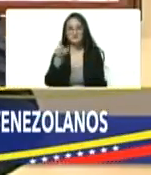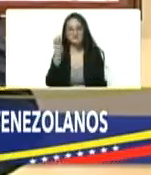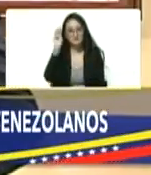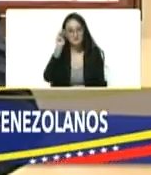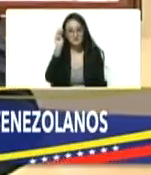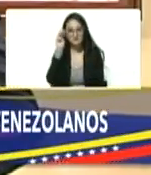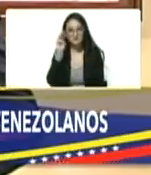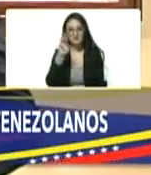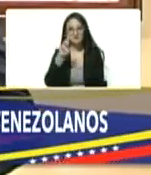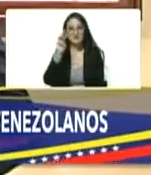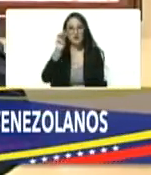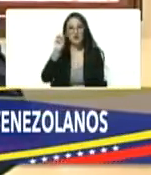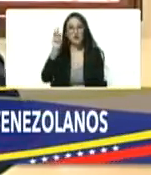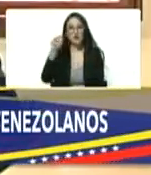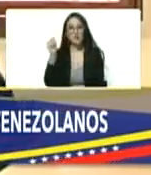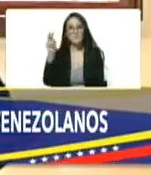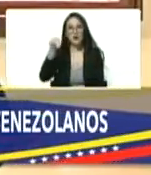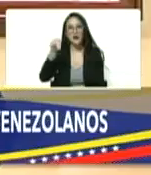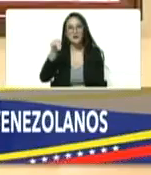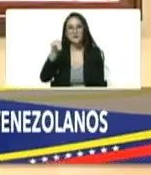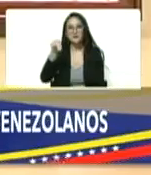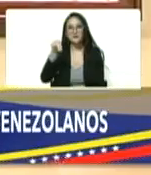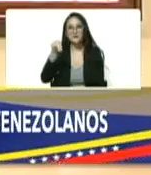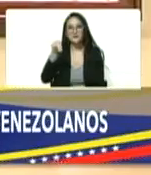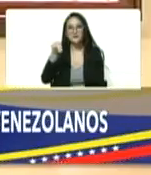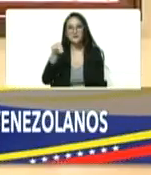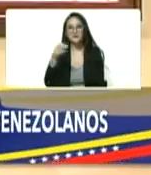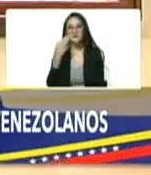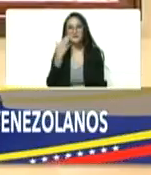maestro Román Chalbó. Román,